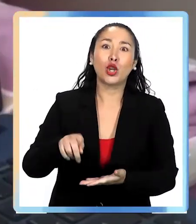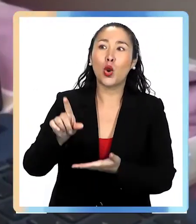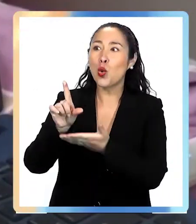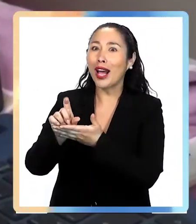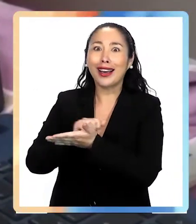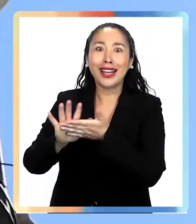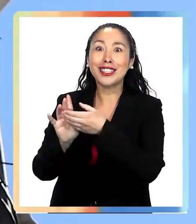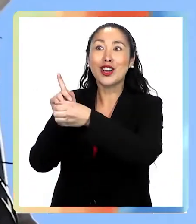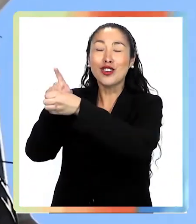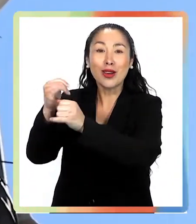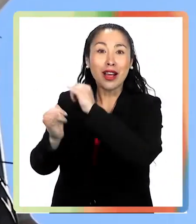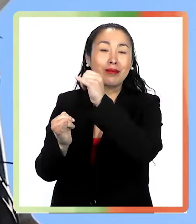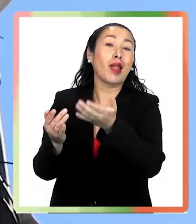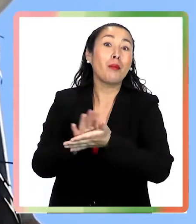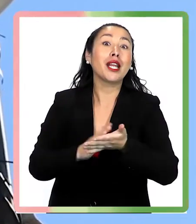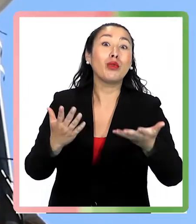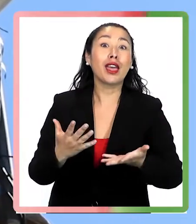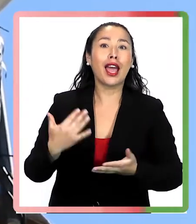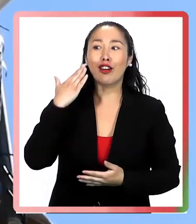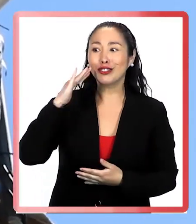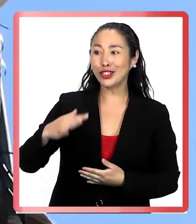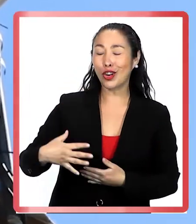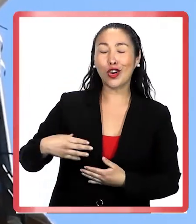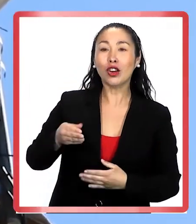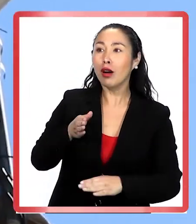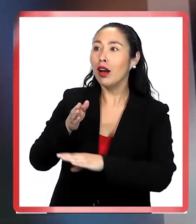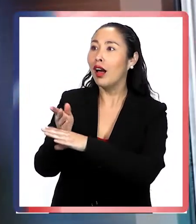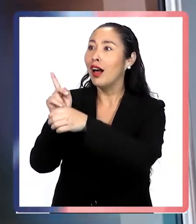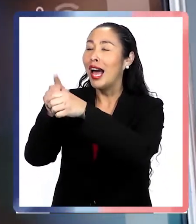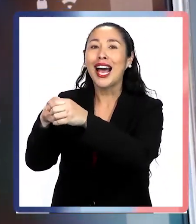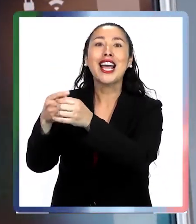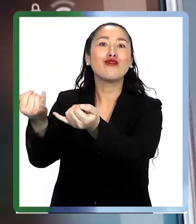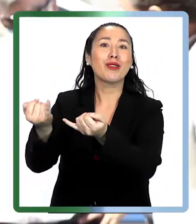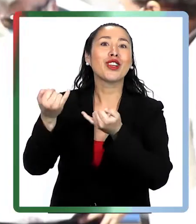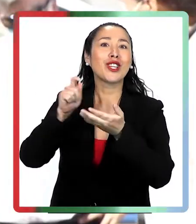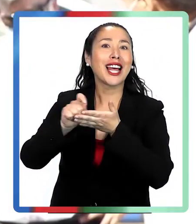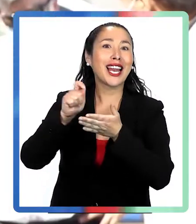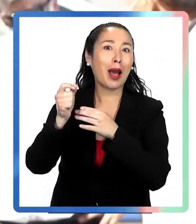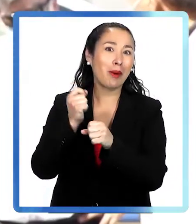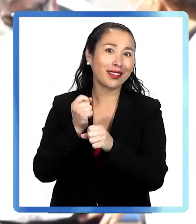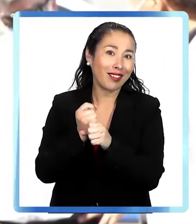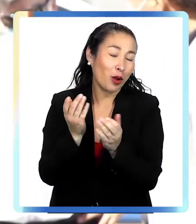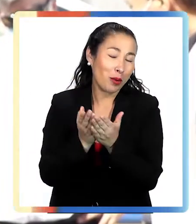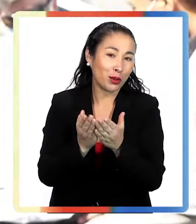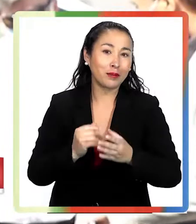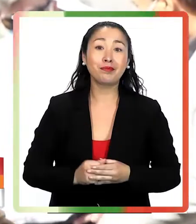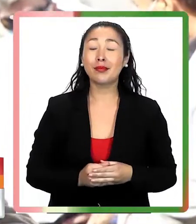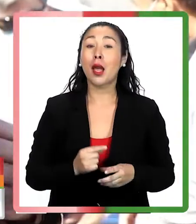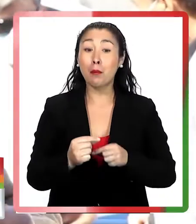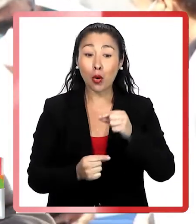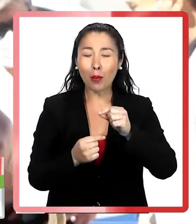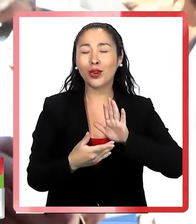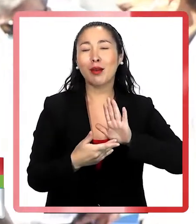puntos gratuitos les permitirán, por ejemplo, a sus hijos acceder a información para tareas. De a poco estamos dando